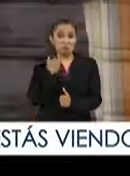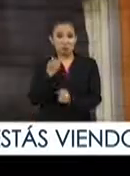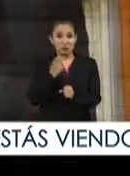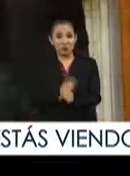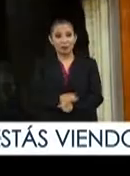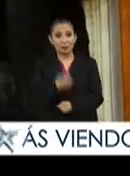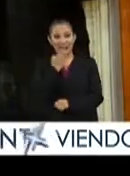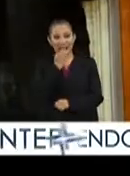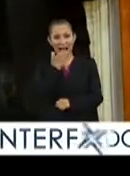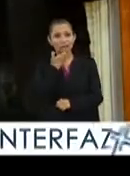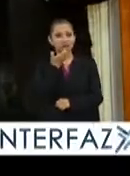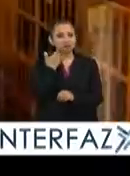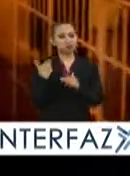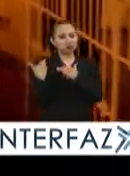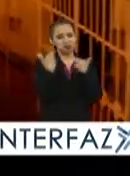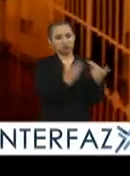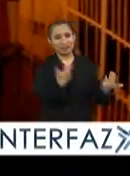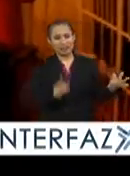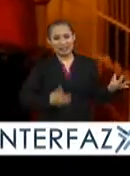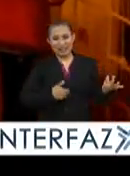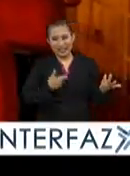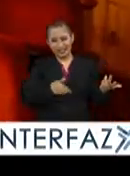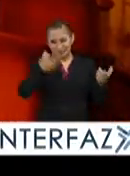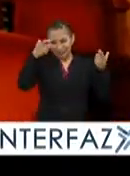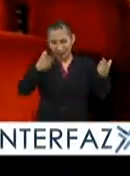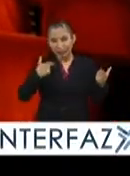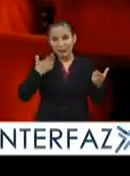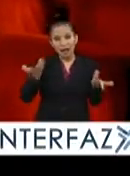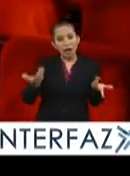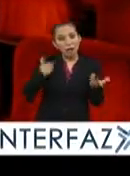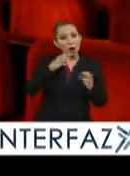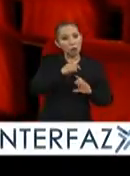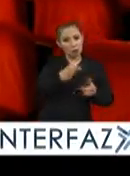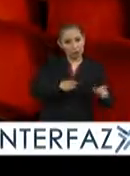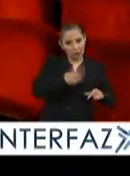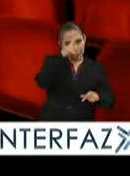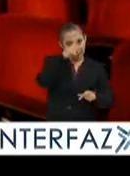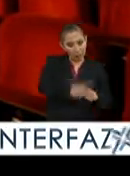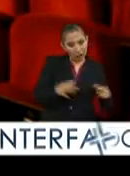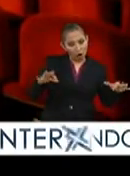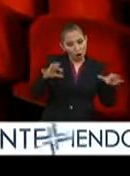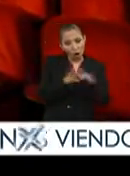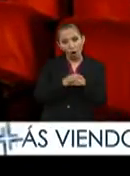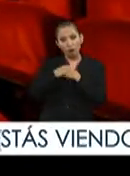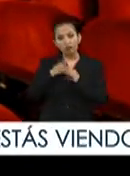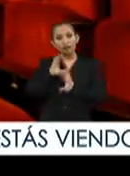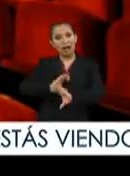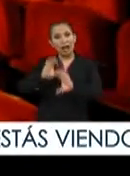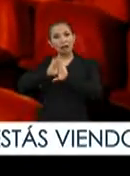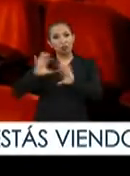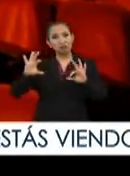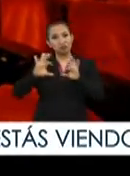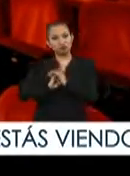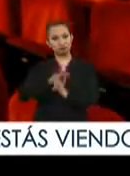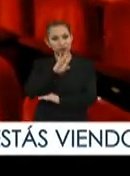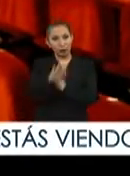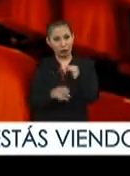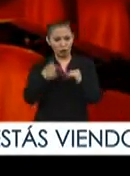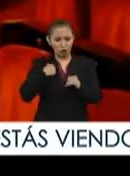oportunidades. Heredero de la tradición vernácula, Eduardo alterna la canción tradicional mexicana con el bel canto. Toda